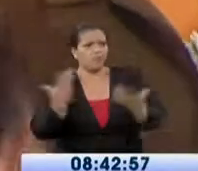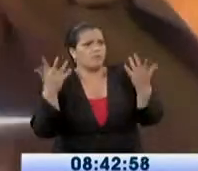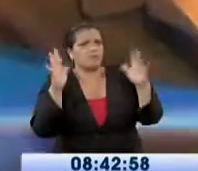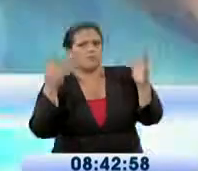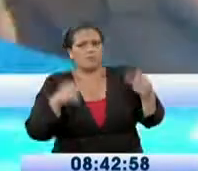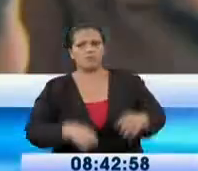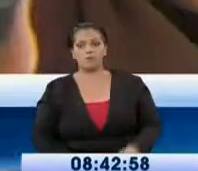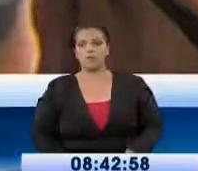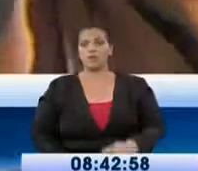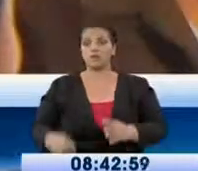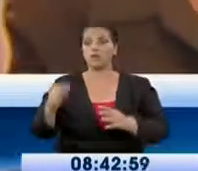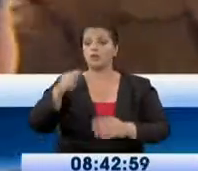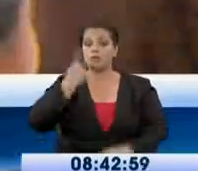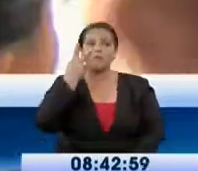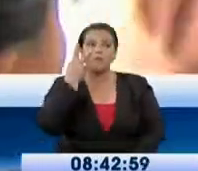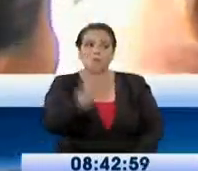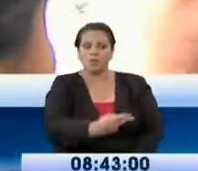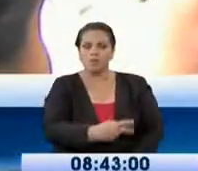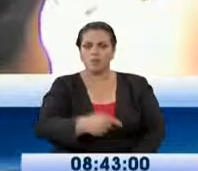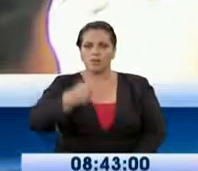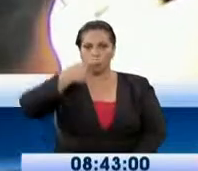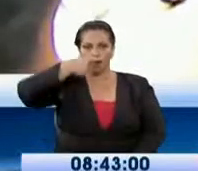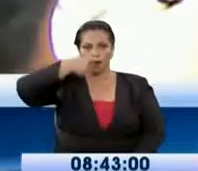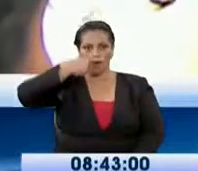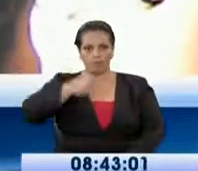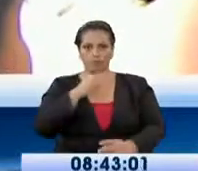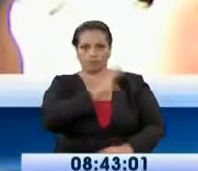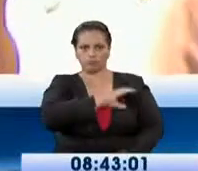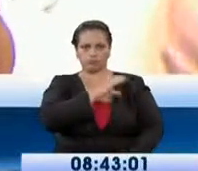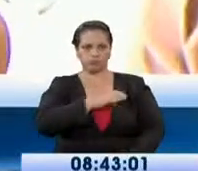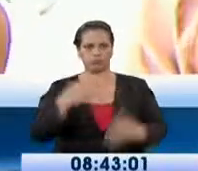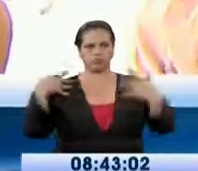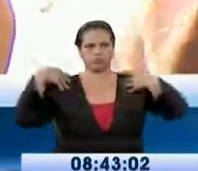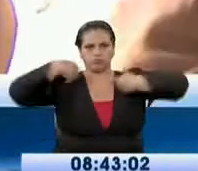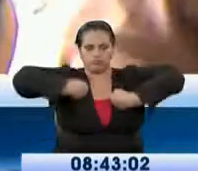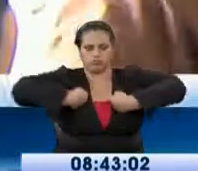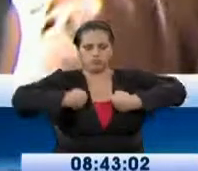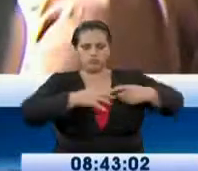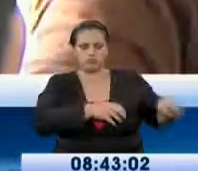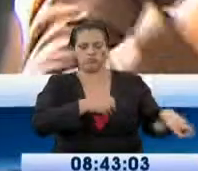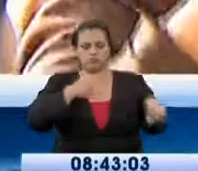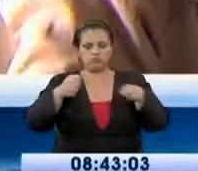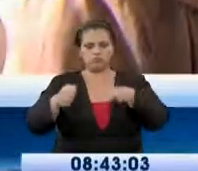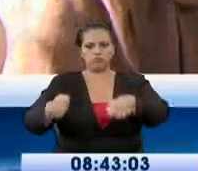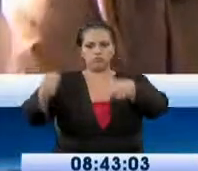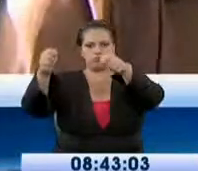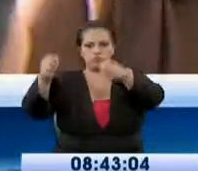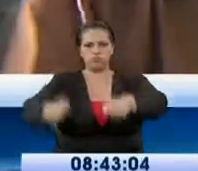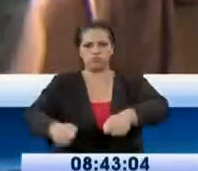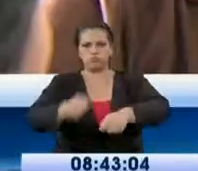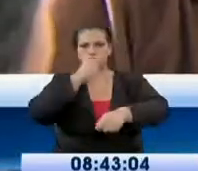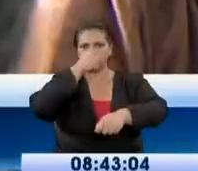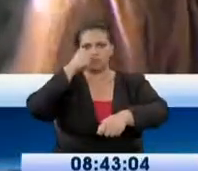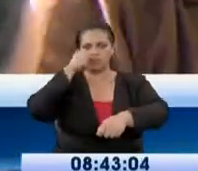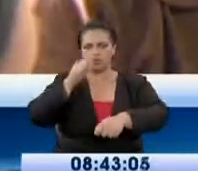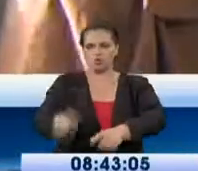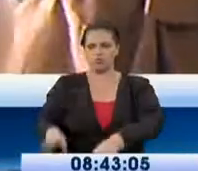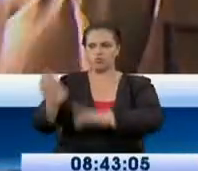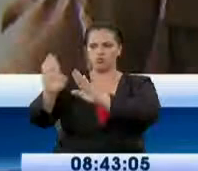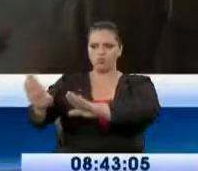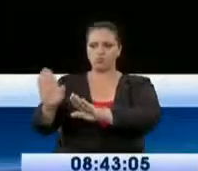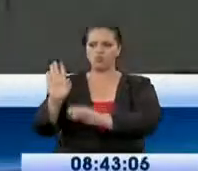Uno de ellos vino, se sacó la mochila y puso ahí la droga. Esto es tuyo, te lo compré viernes, sábado y domingo.